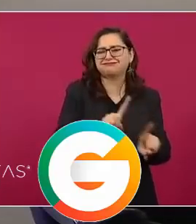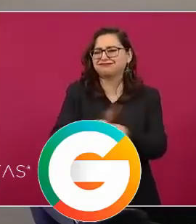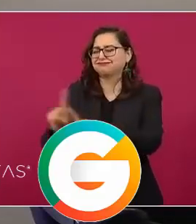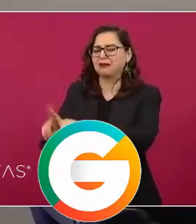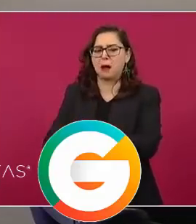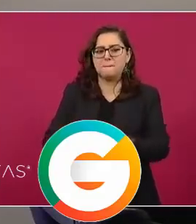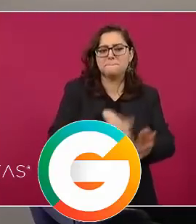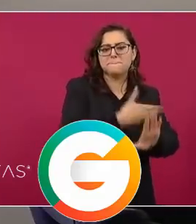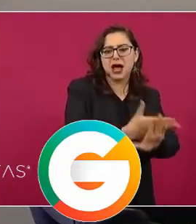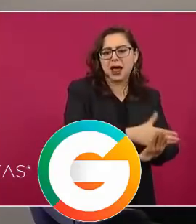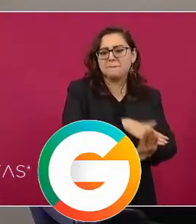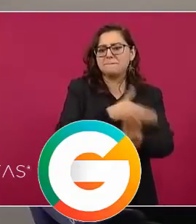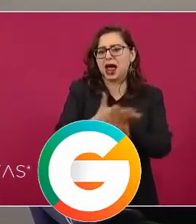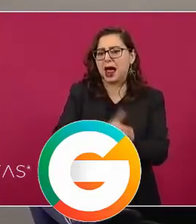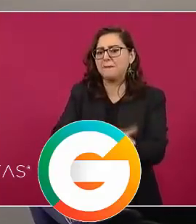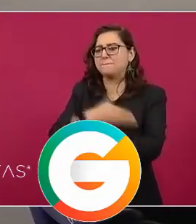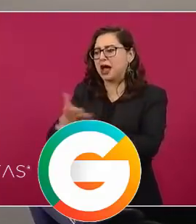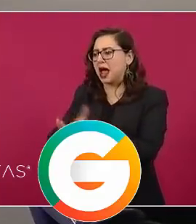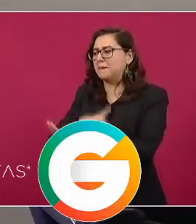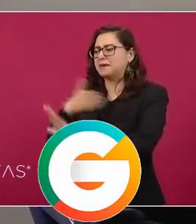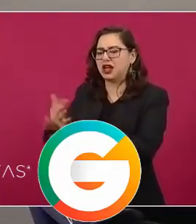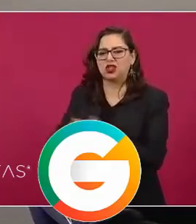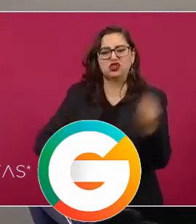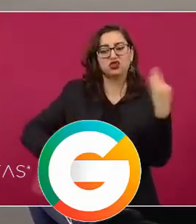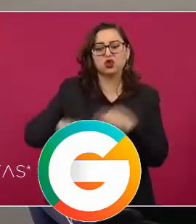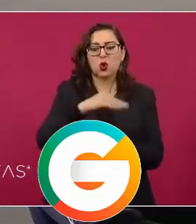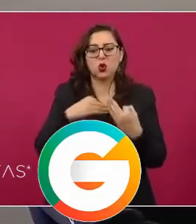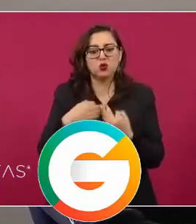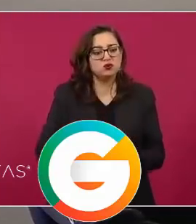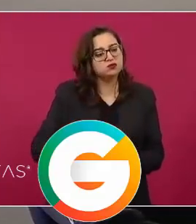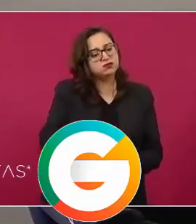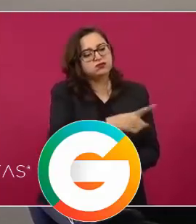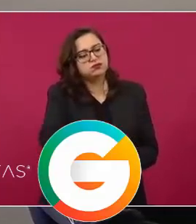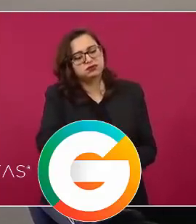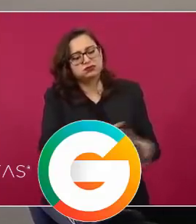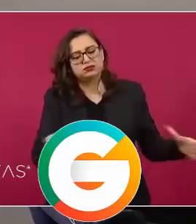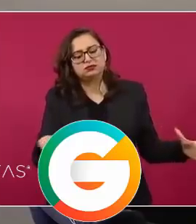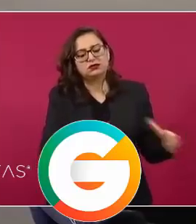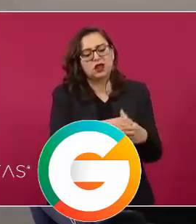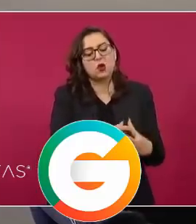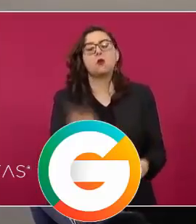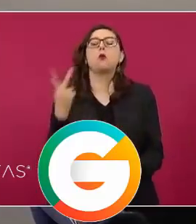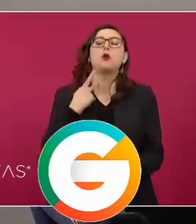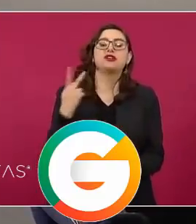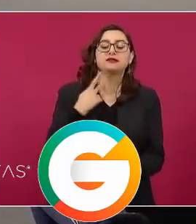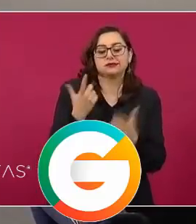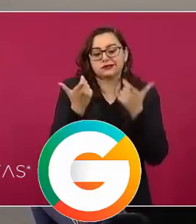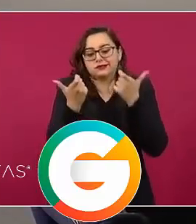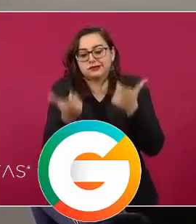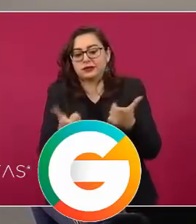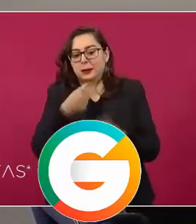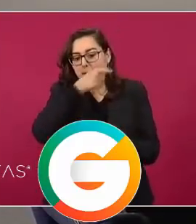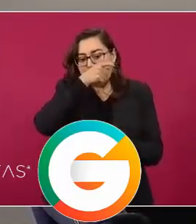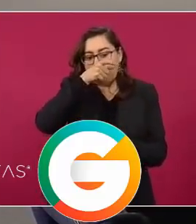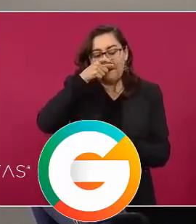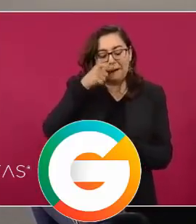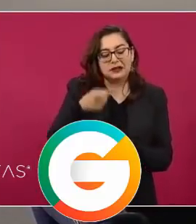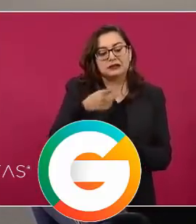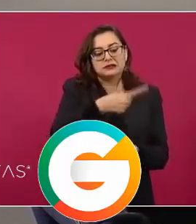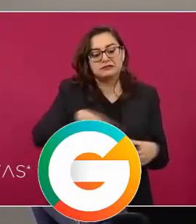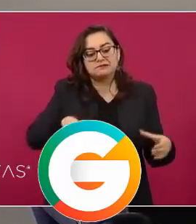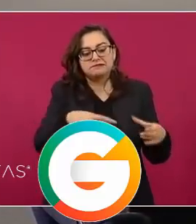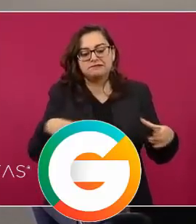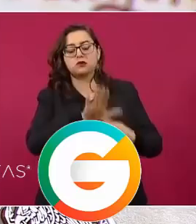violencia, mientras los hombres que te escriben lo que lees se escudan detrás del presidente. Estás a tiempo de cambiar el rumbo, de librar tus propias batallas